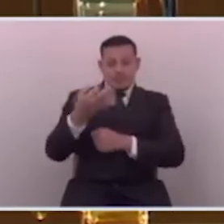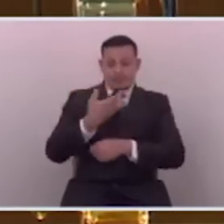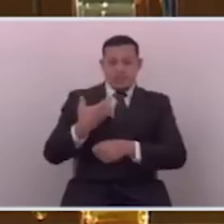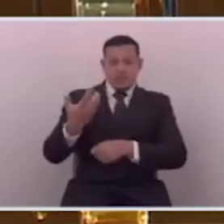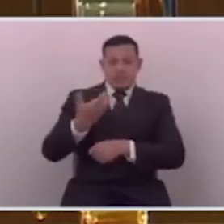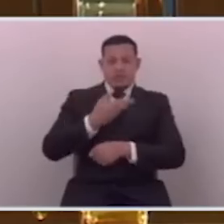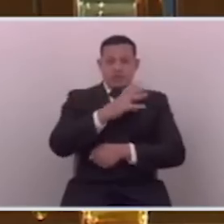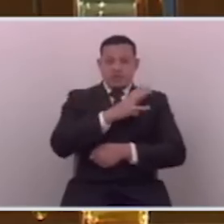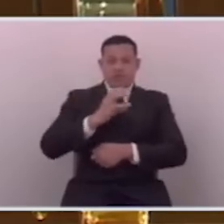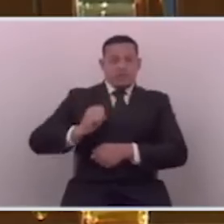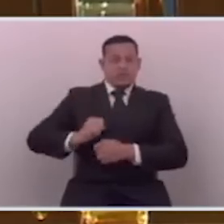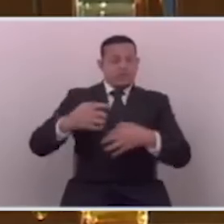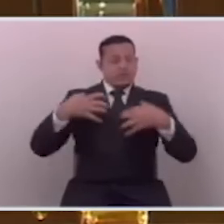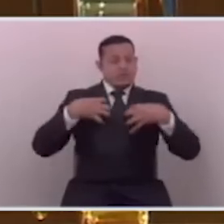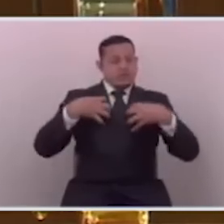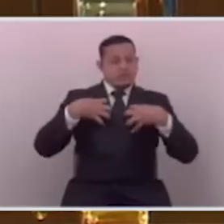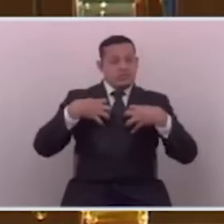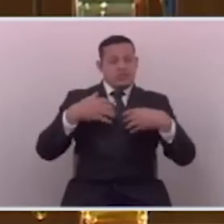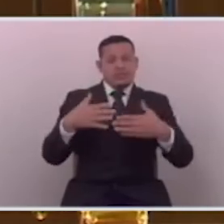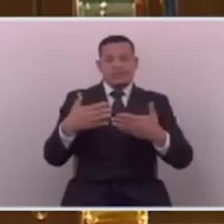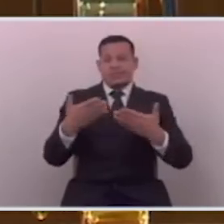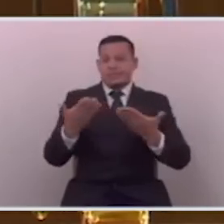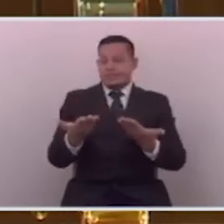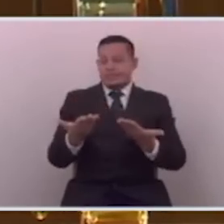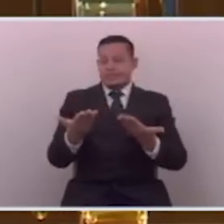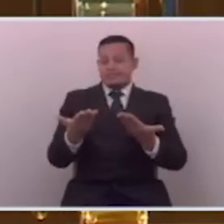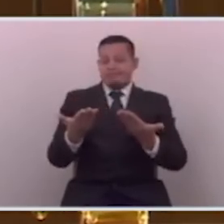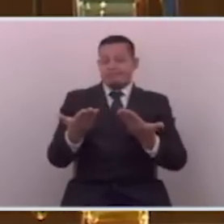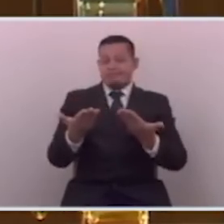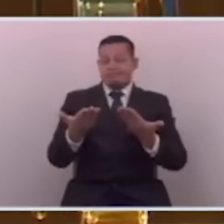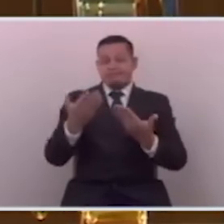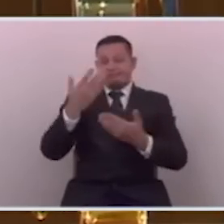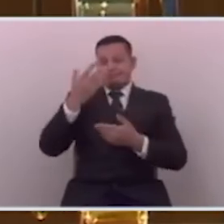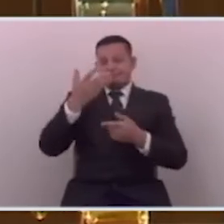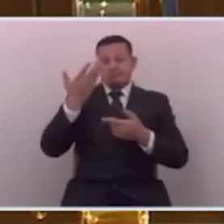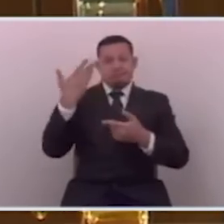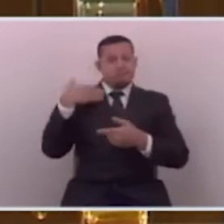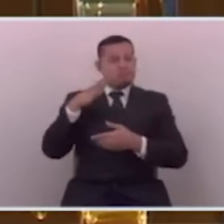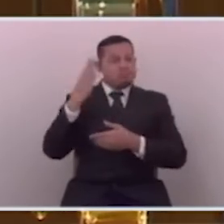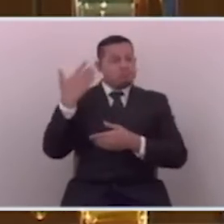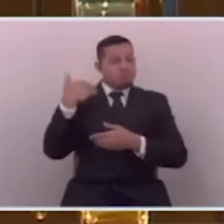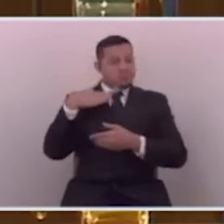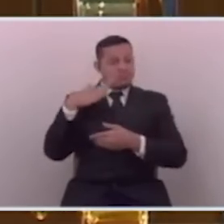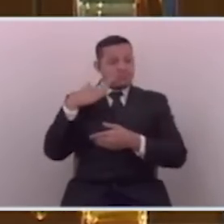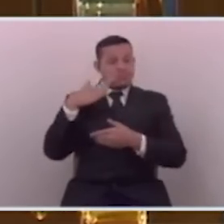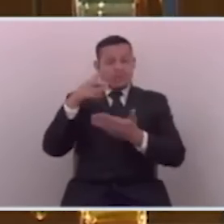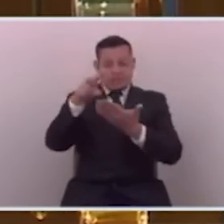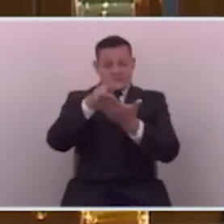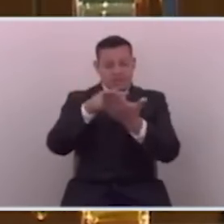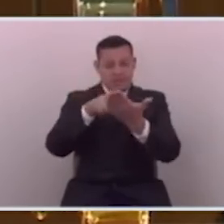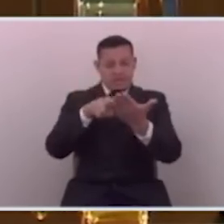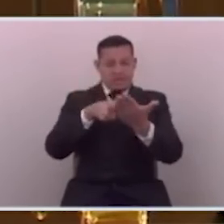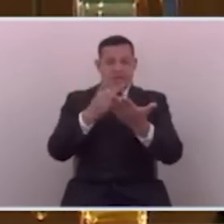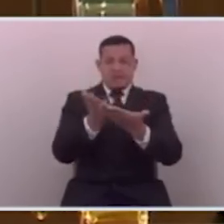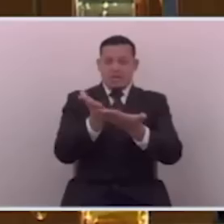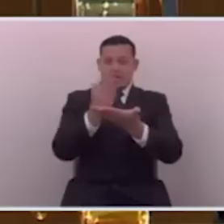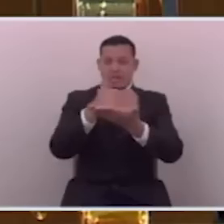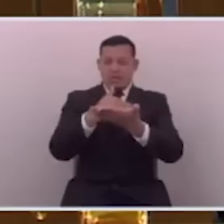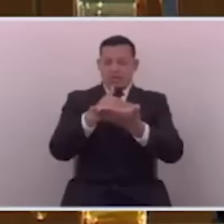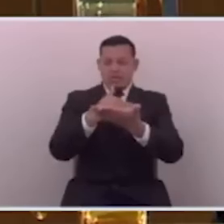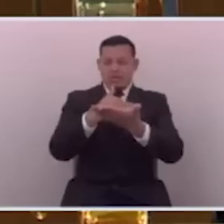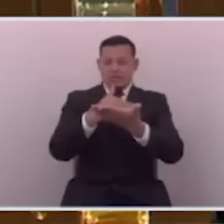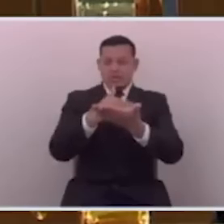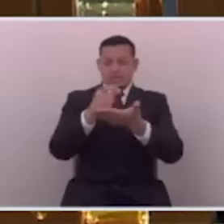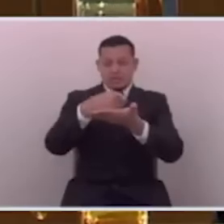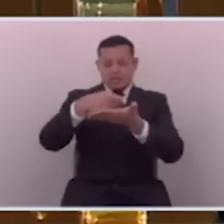nosotros como salvadoreños, pues, nos habían acostumbrado a que lo que leíamos en los